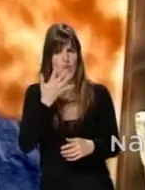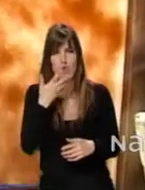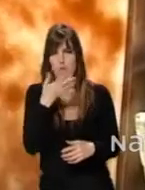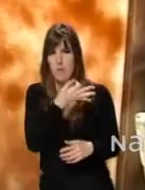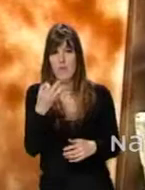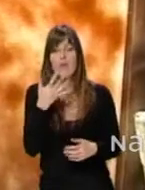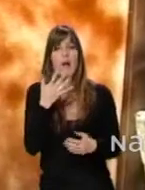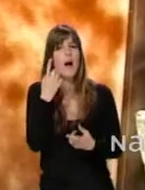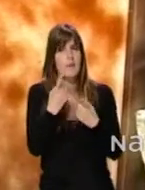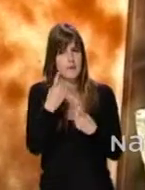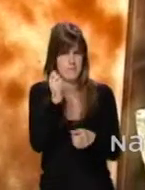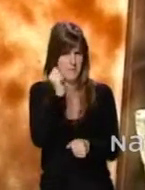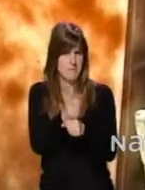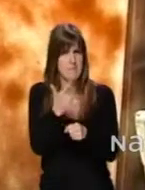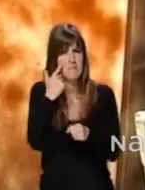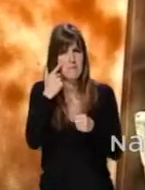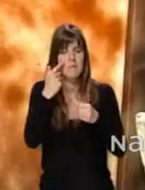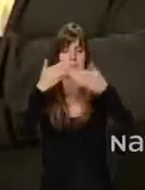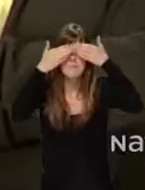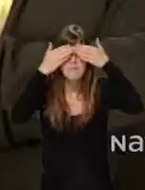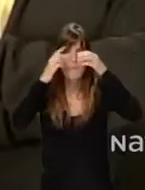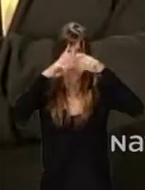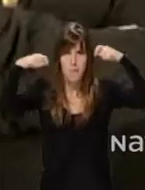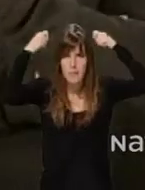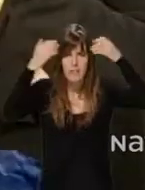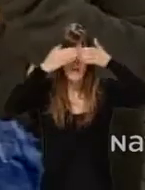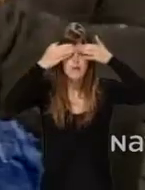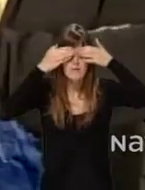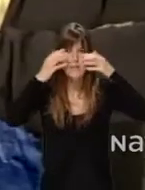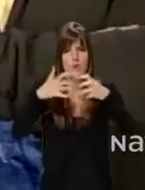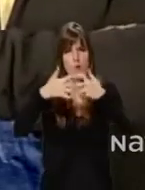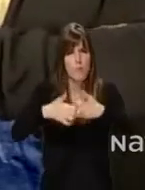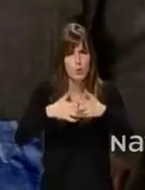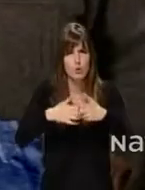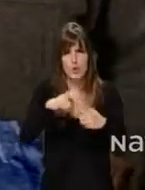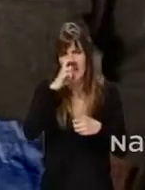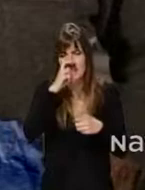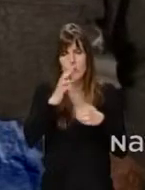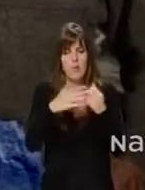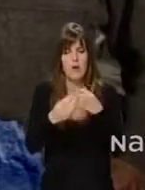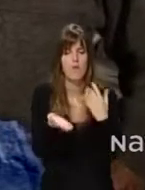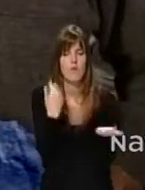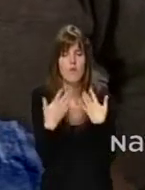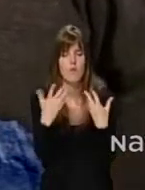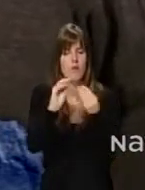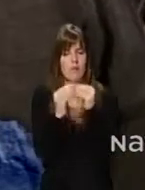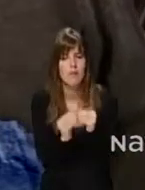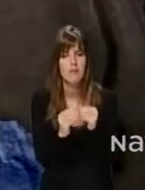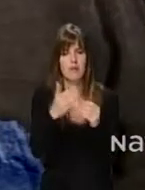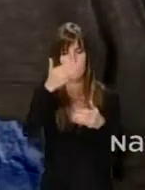una vez vendan los ojos se atrevía a montar y desmontar un motor de aquellos antiguos Forson. Mi familia ha sido de forja